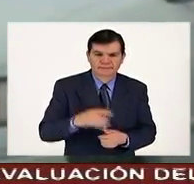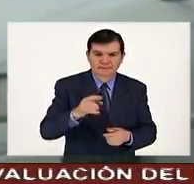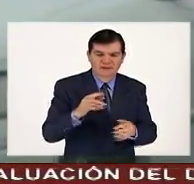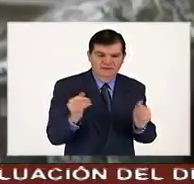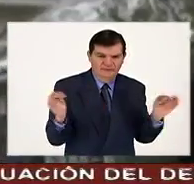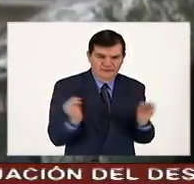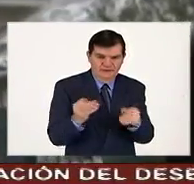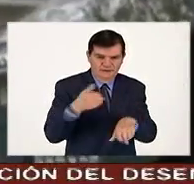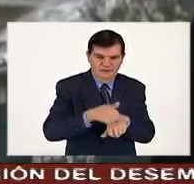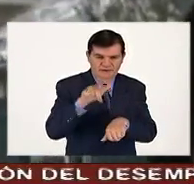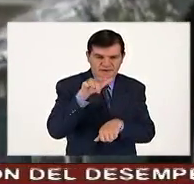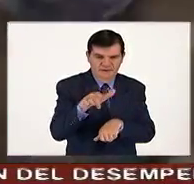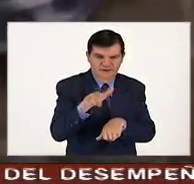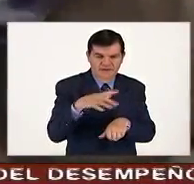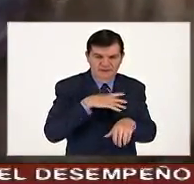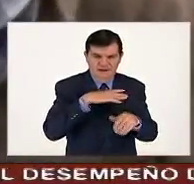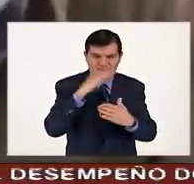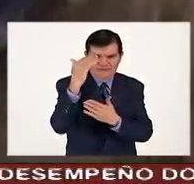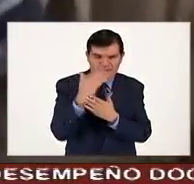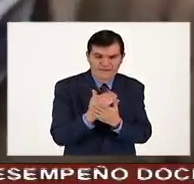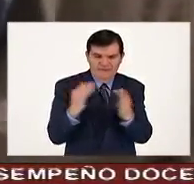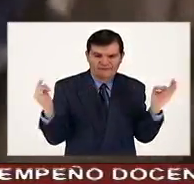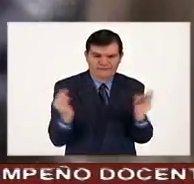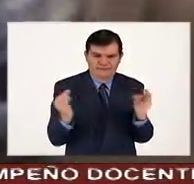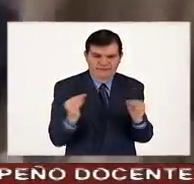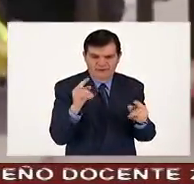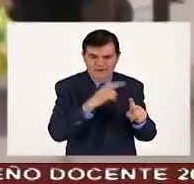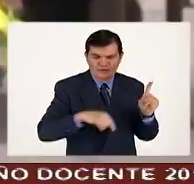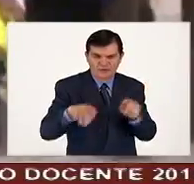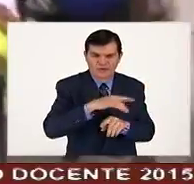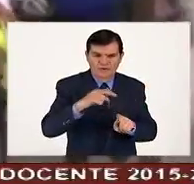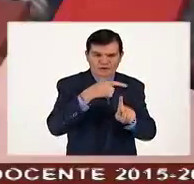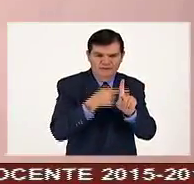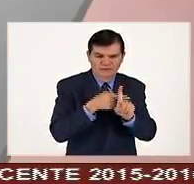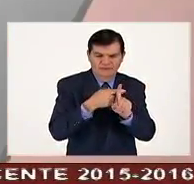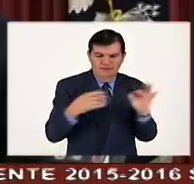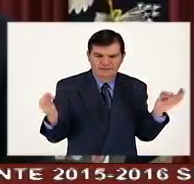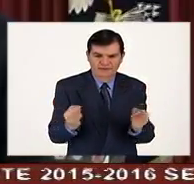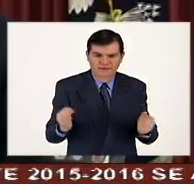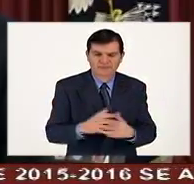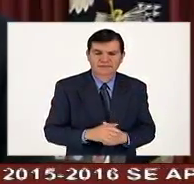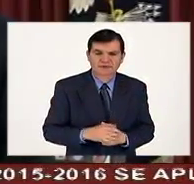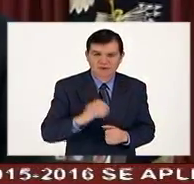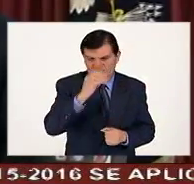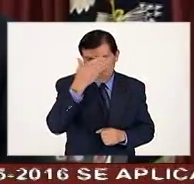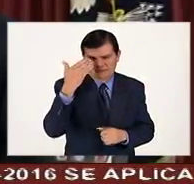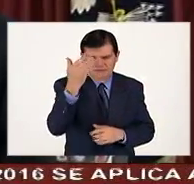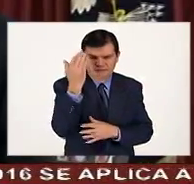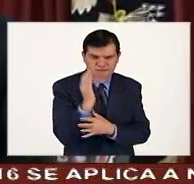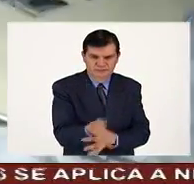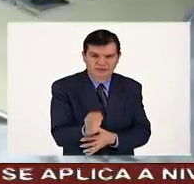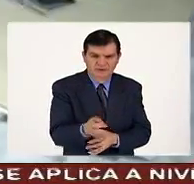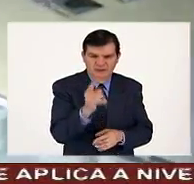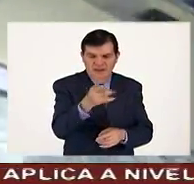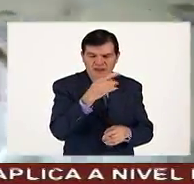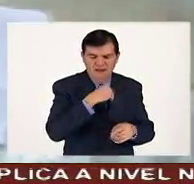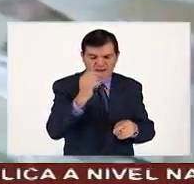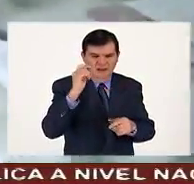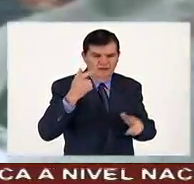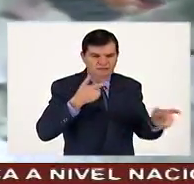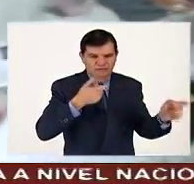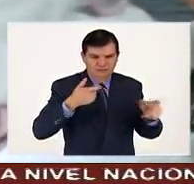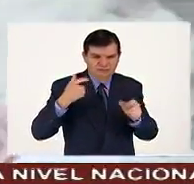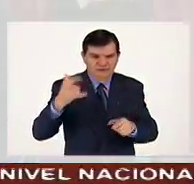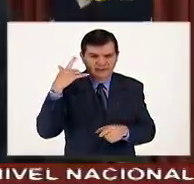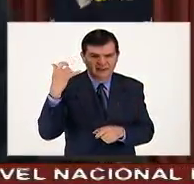frente frío número 17 genera bajas temperaturas en el norte y centro del país. Obama afirma que fue un acto terrorista el ataque en